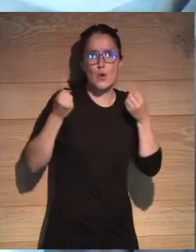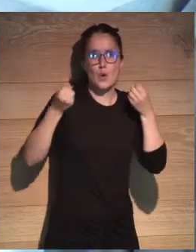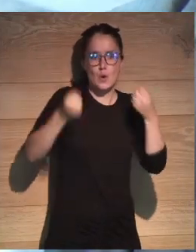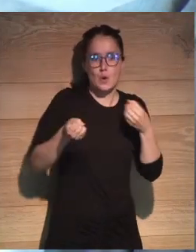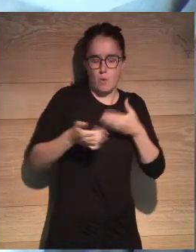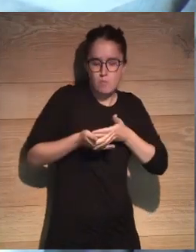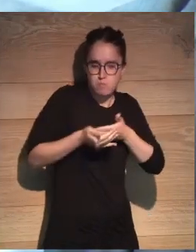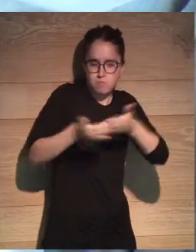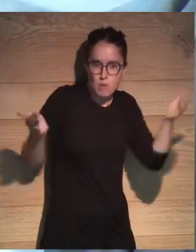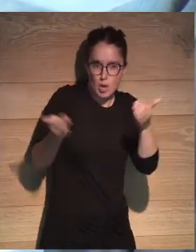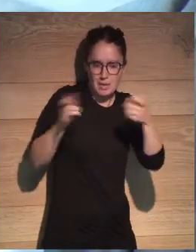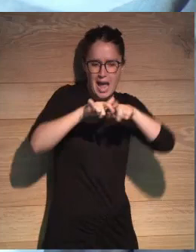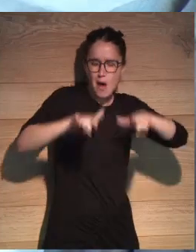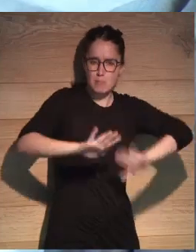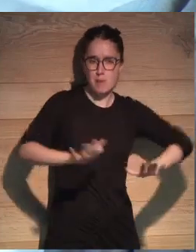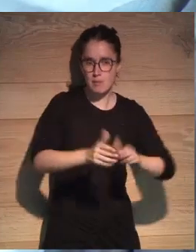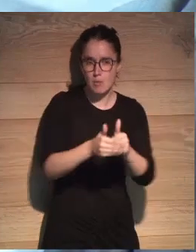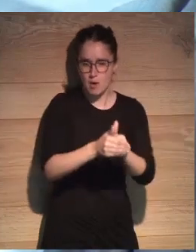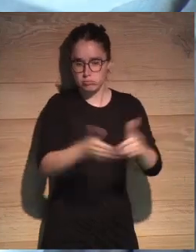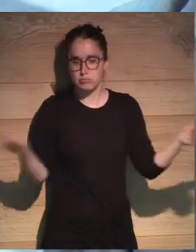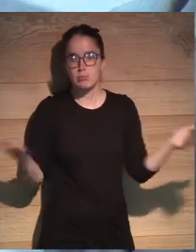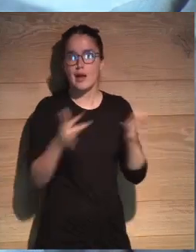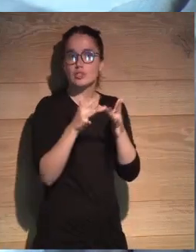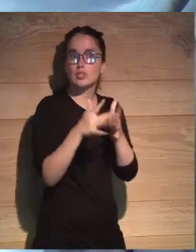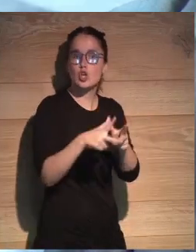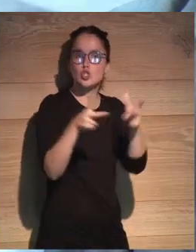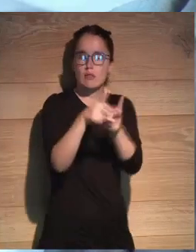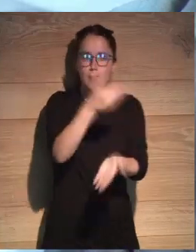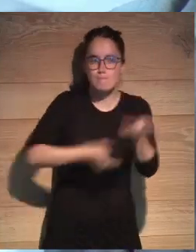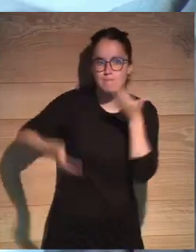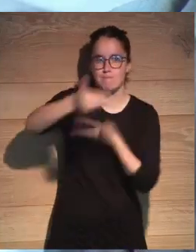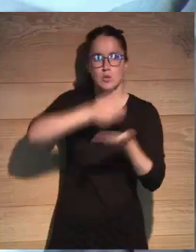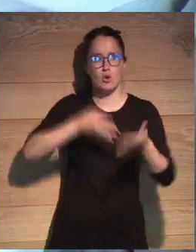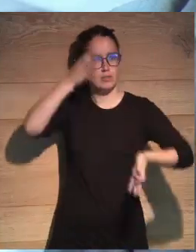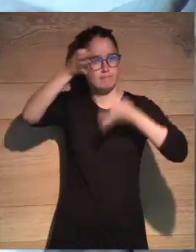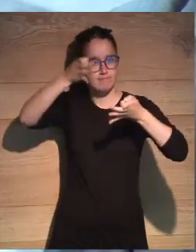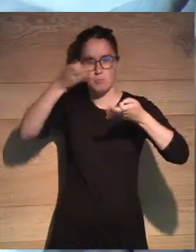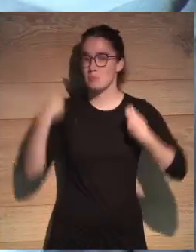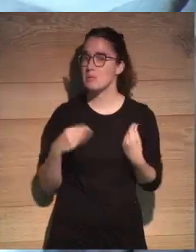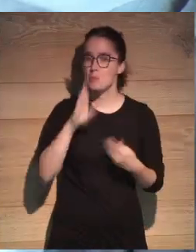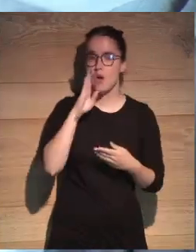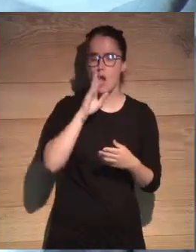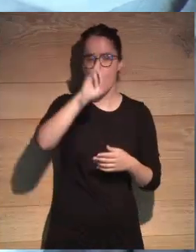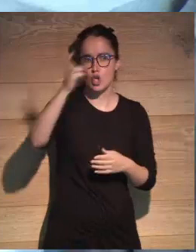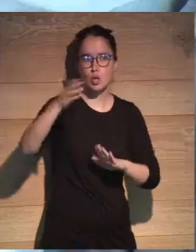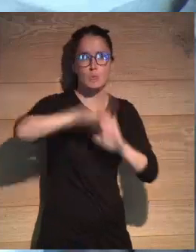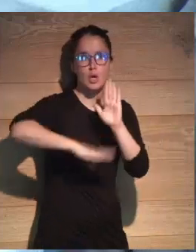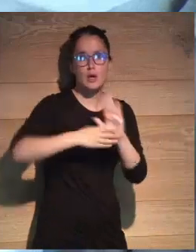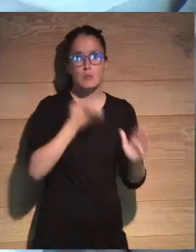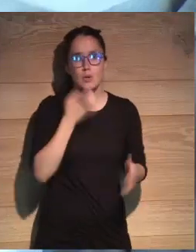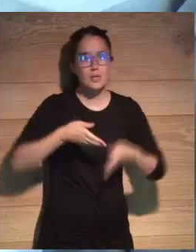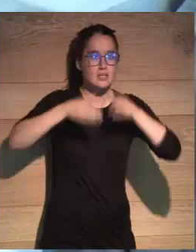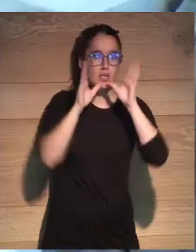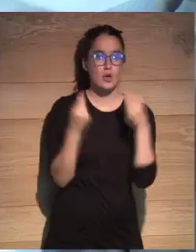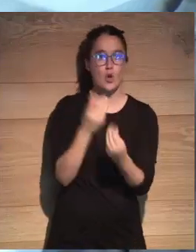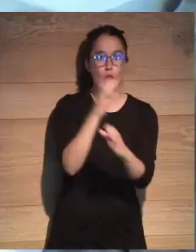por salir fuera de las aulas, por abrirse a la sociedad, por hacer cosas concretas como esta u otras muchas. Hay programas que se llaman Desayuna con la